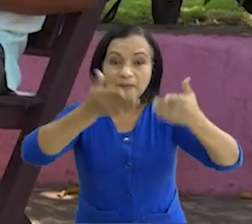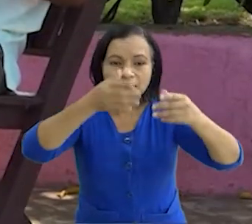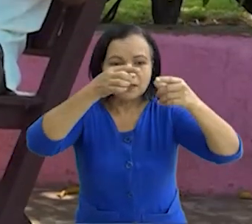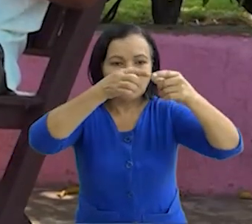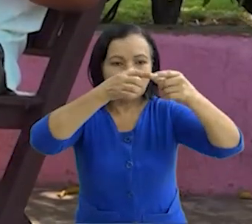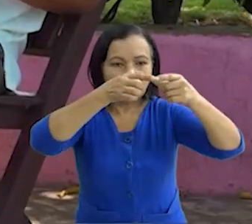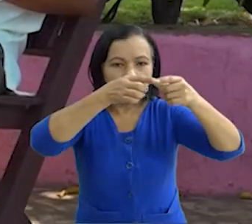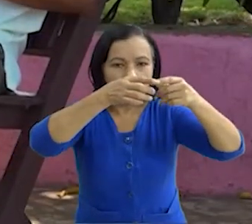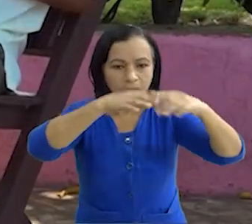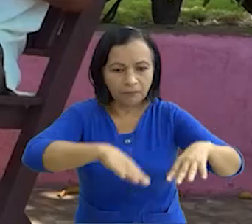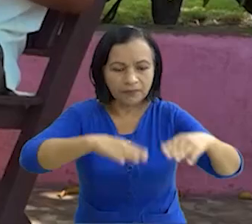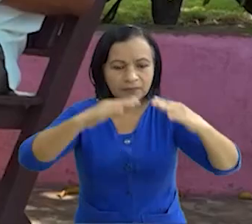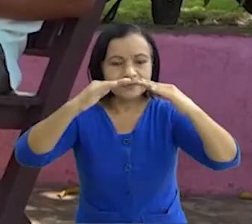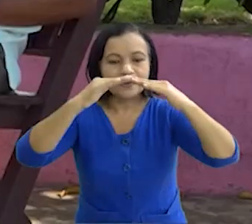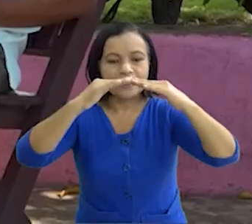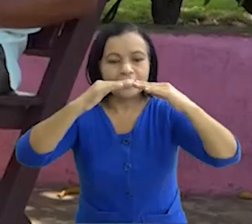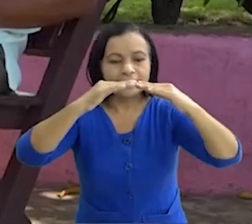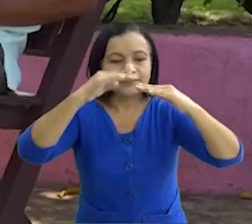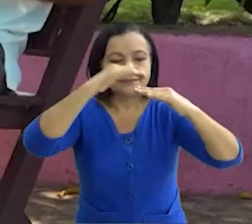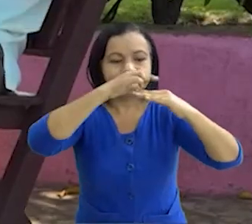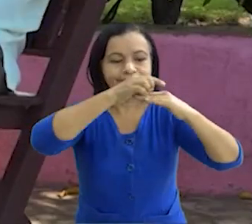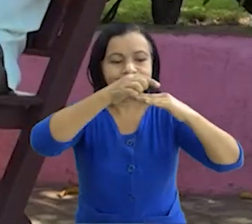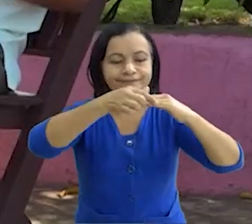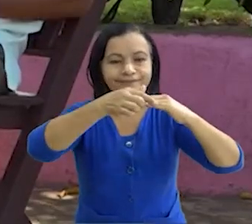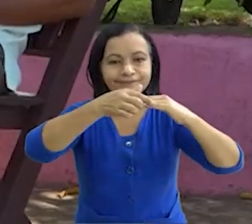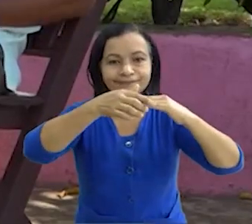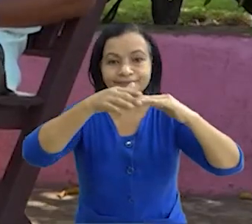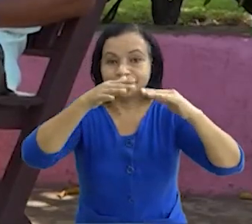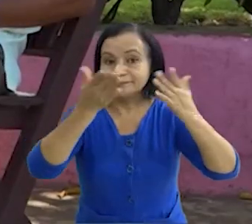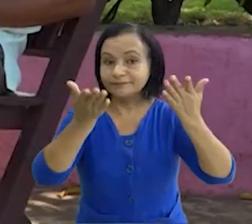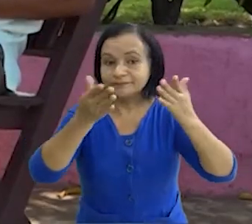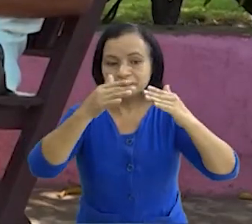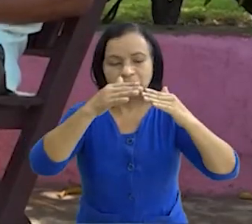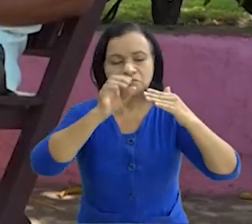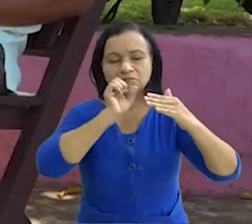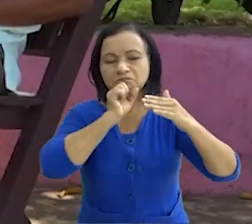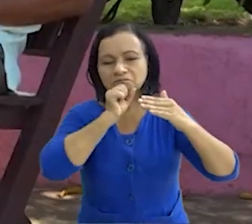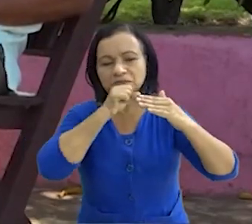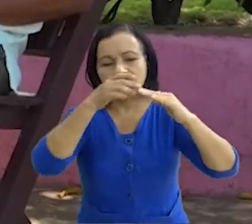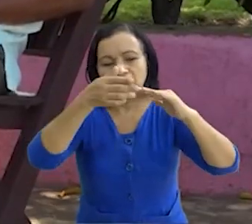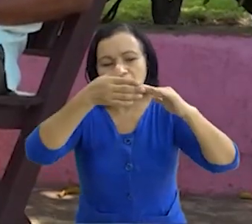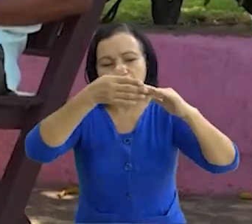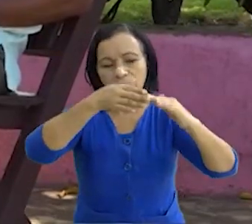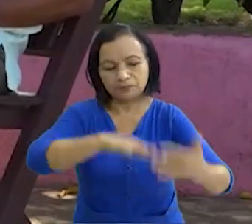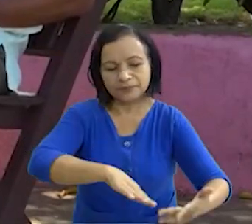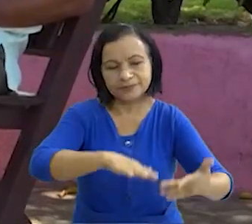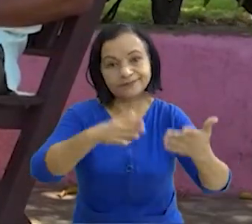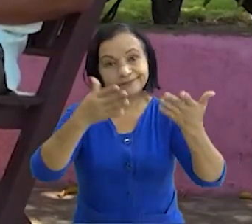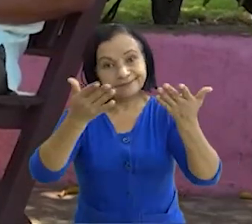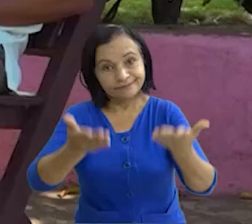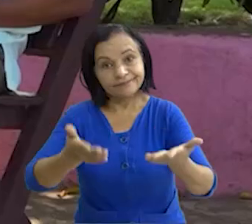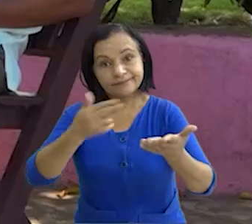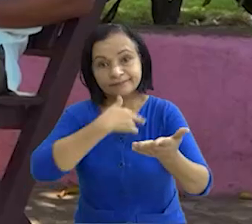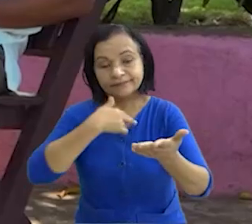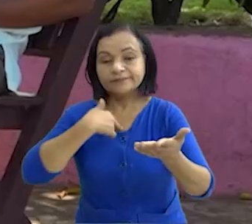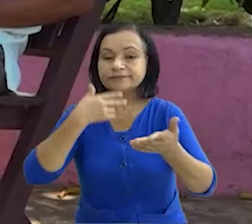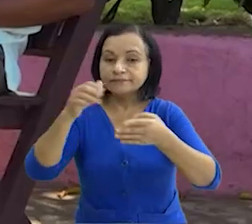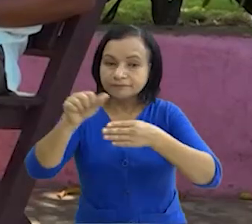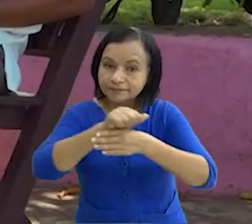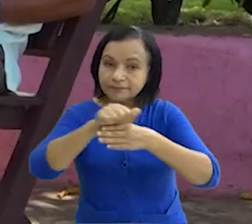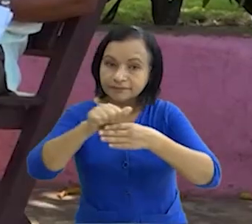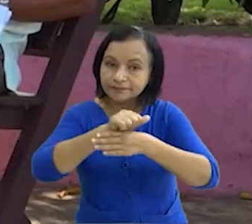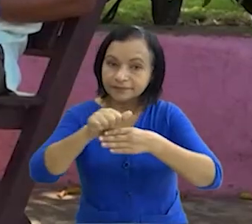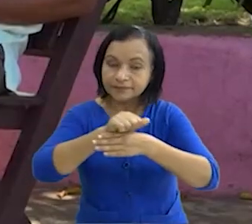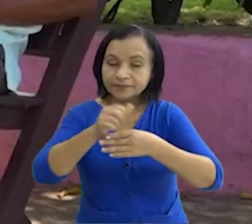peso, y tal vez entonces la casita ya tiene mucha edad y se derrumba entonces por el peso de la teja. También para eso nosotros nos tenemos que